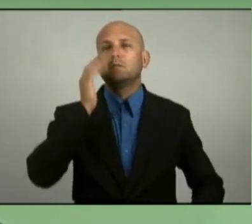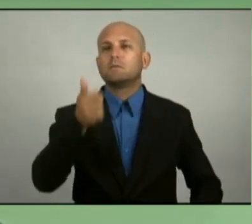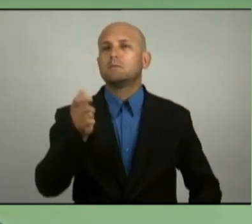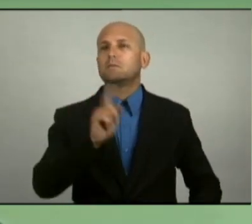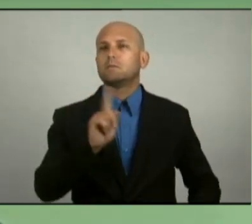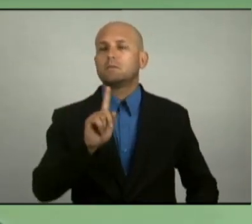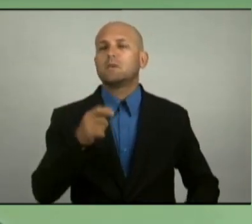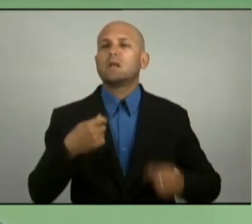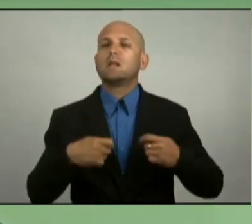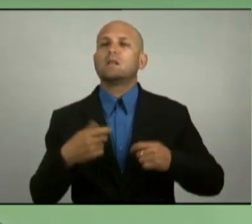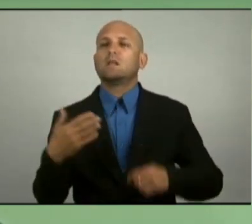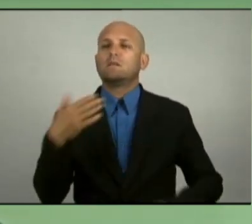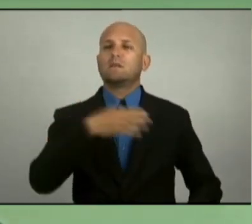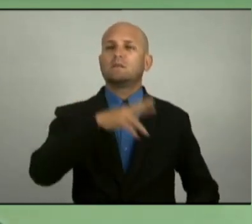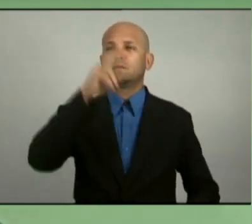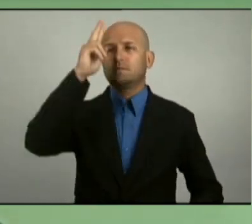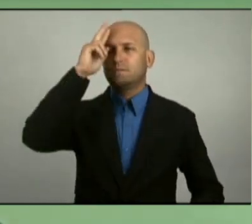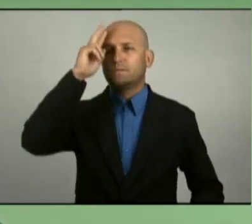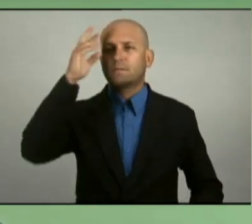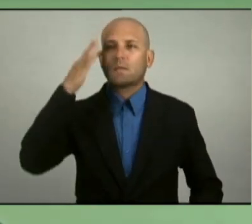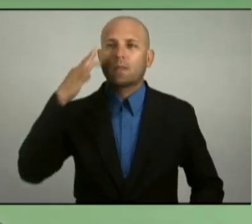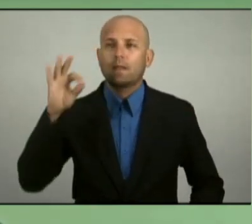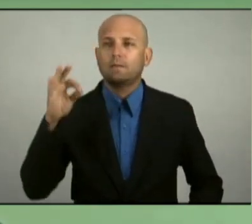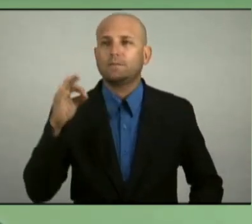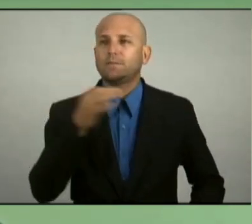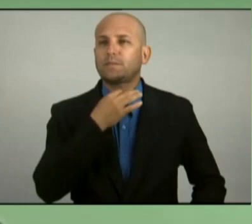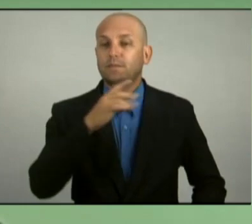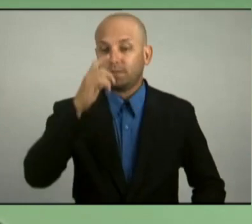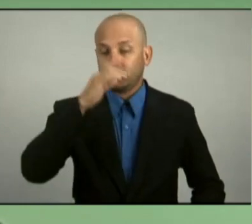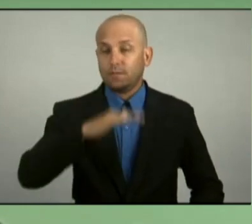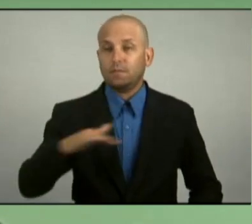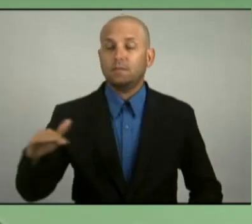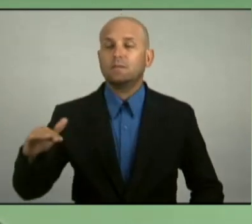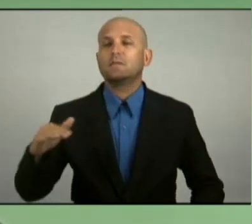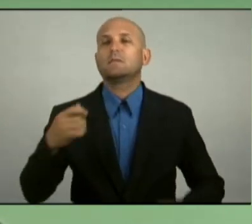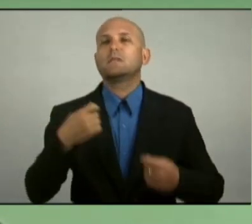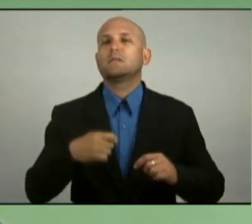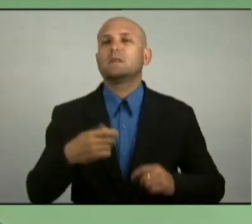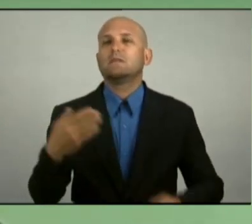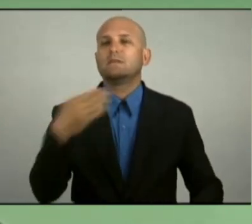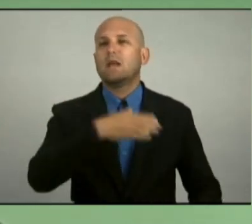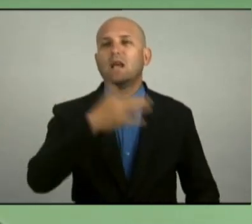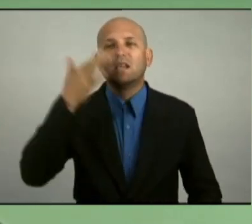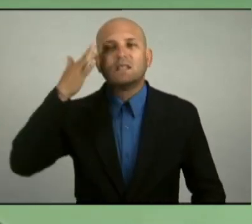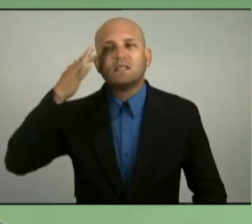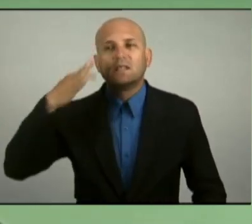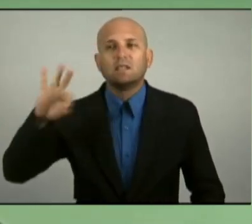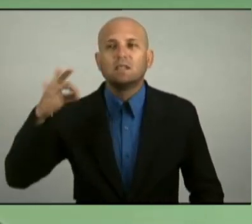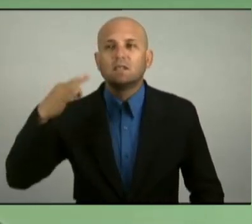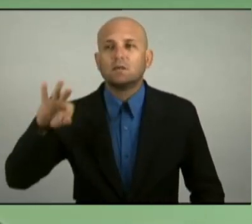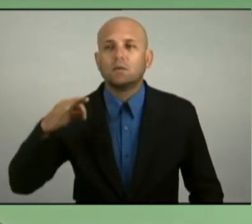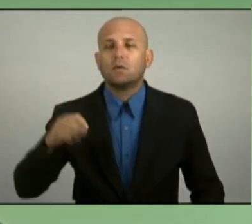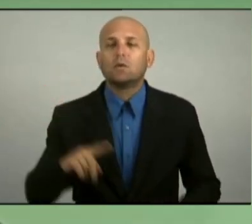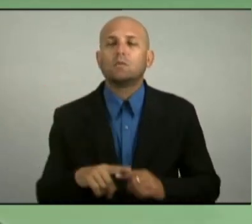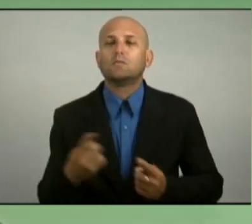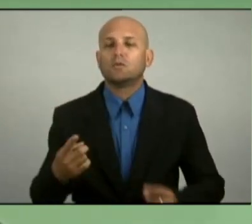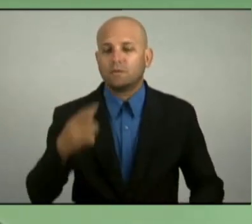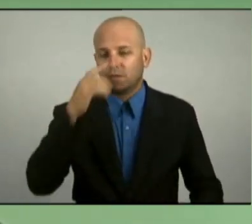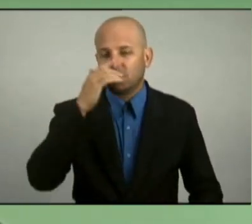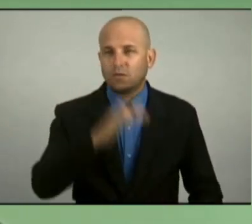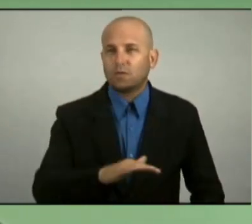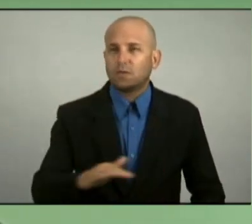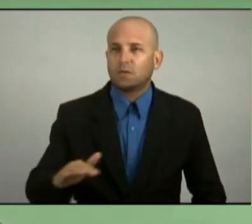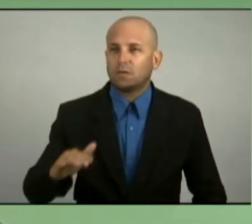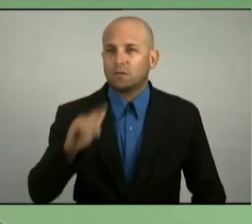se debe buscar ayuda especializada en el caso de los niños es importante comenzar por el psicólogo porque los niños Generalmente su